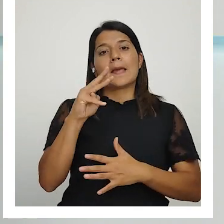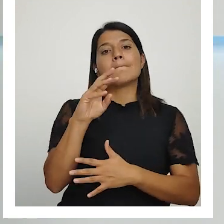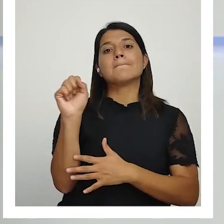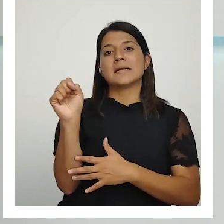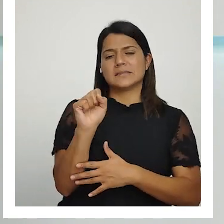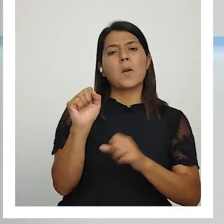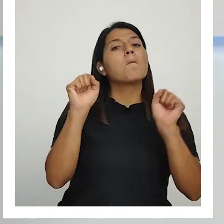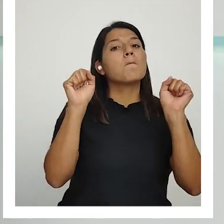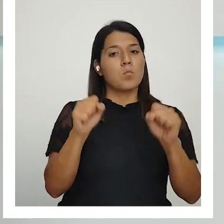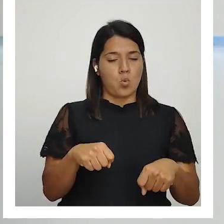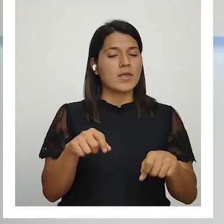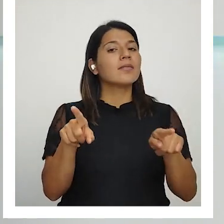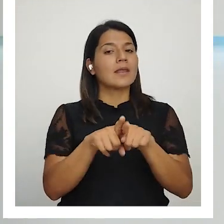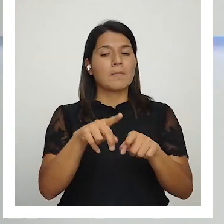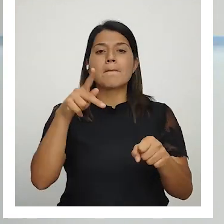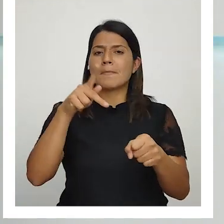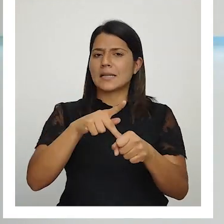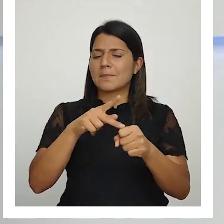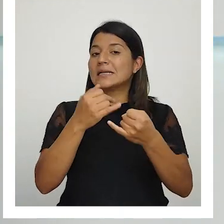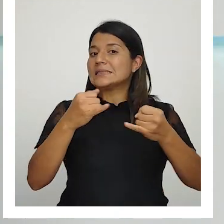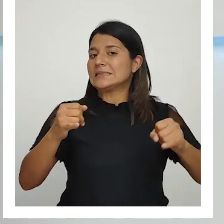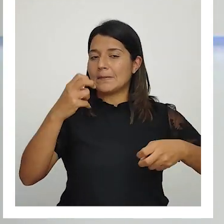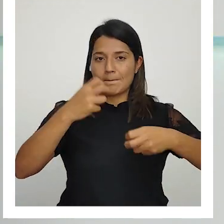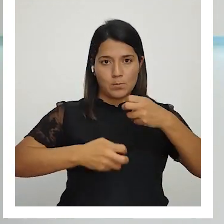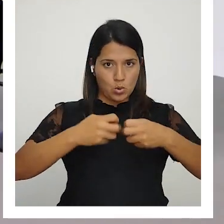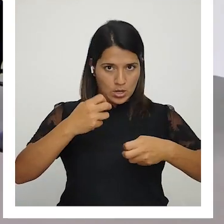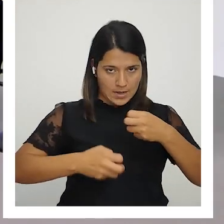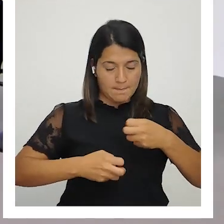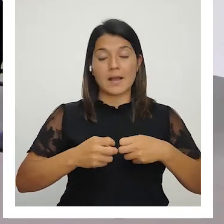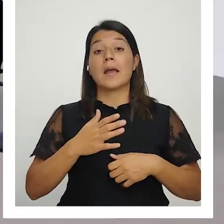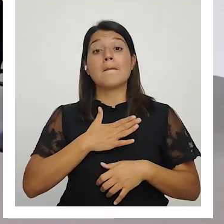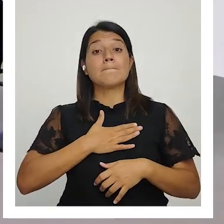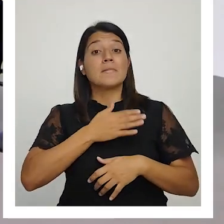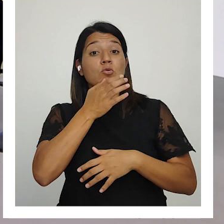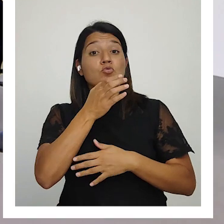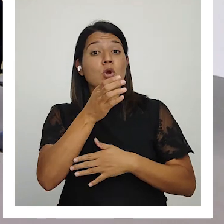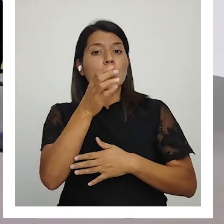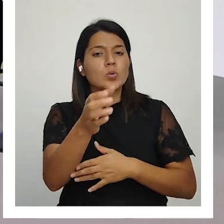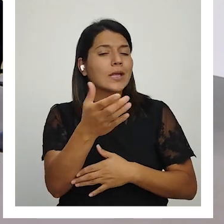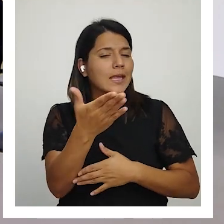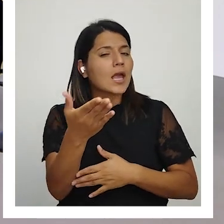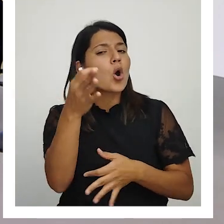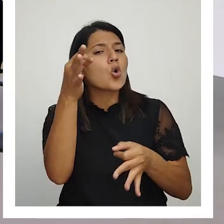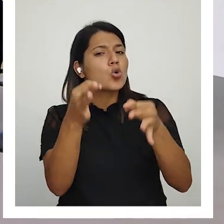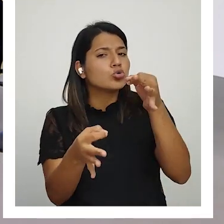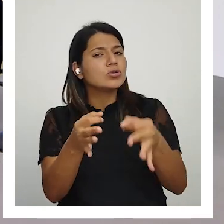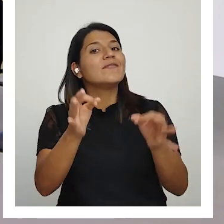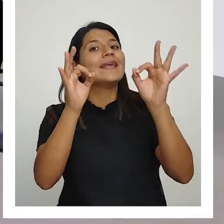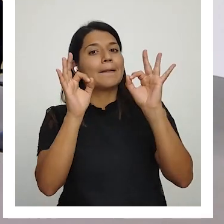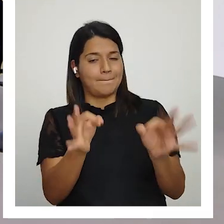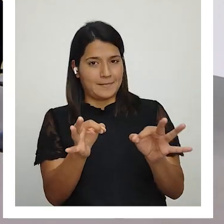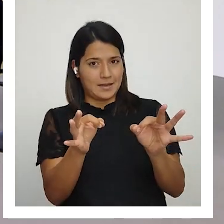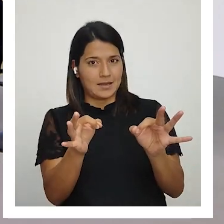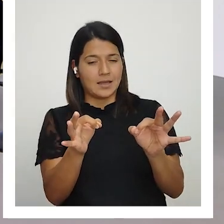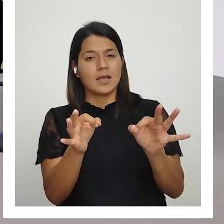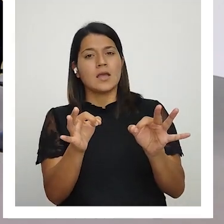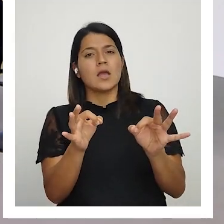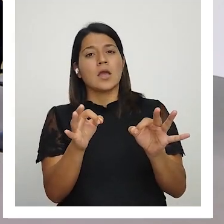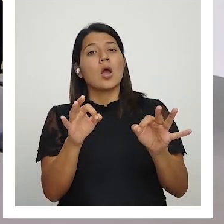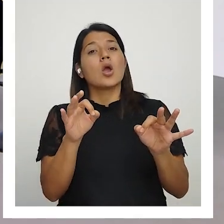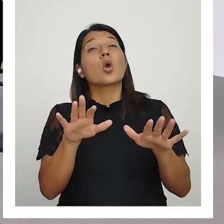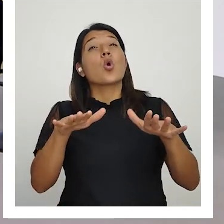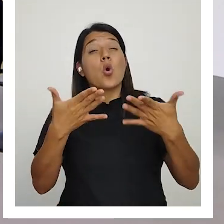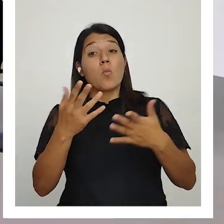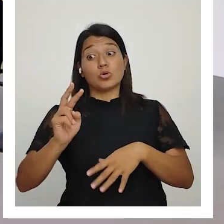pueden aplicar al programa Chevening sin ningún problema. La recomendación es que justifiquen muy bien en la aplicación cómo esa segunda maestría